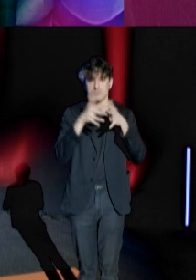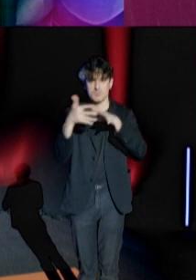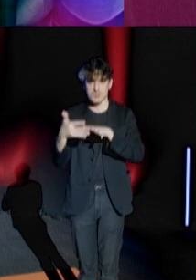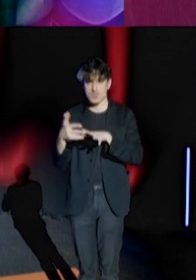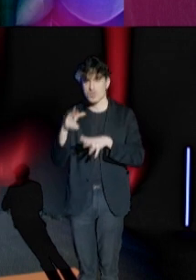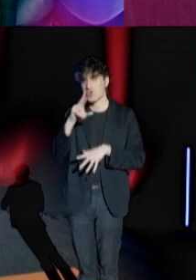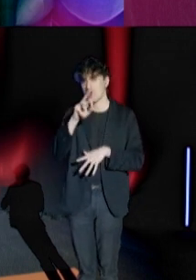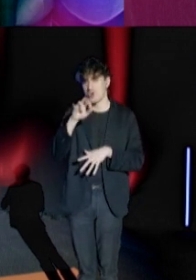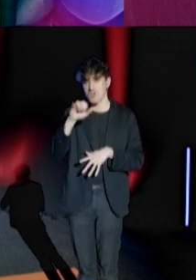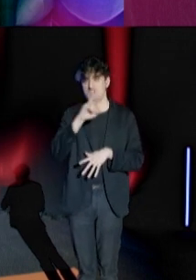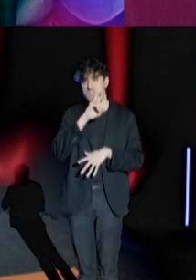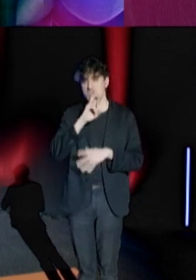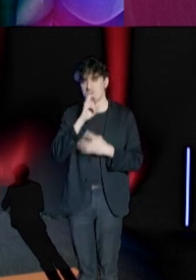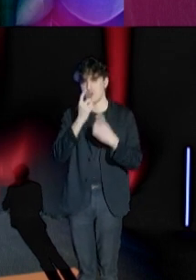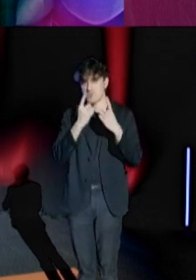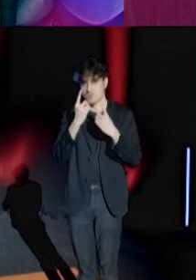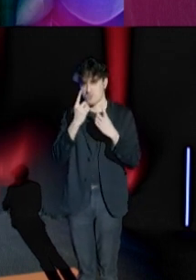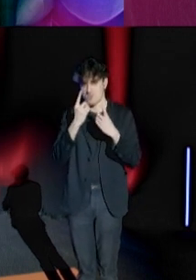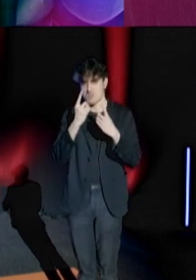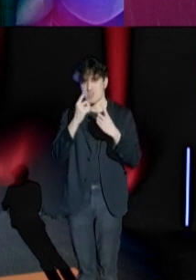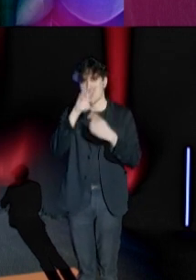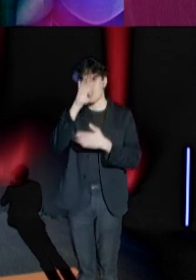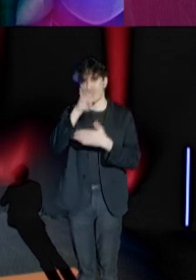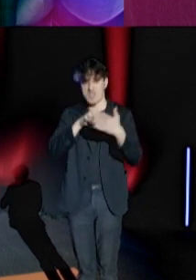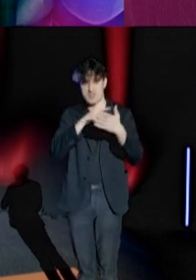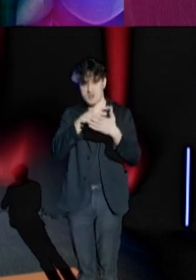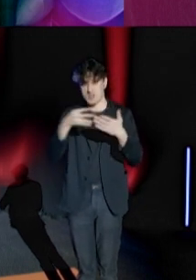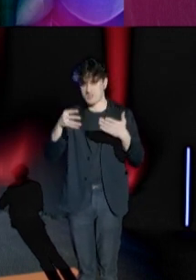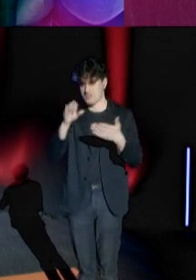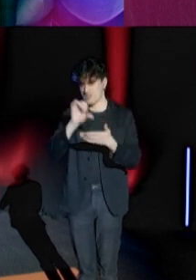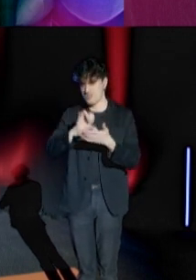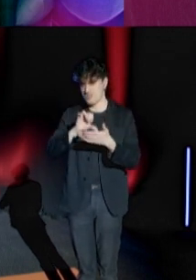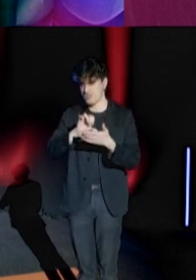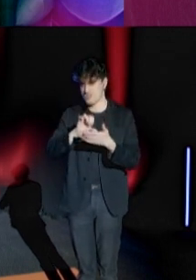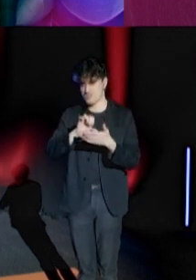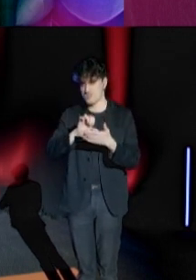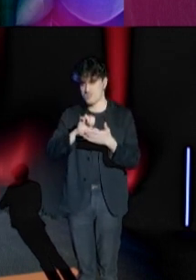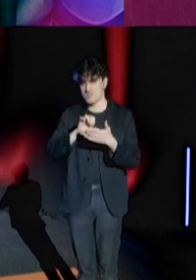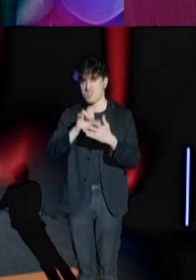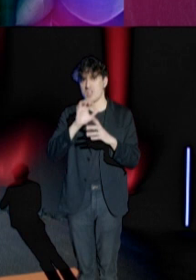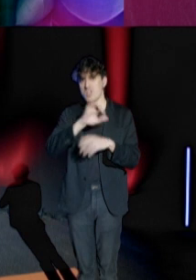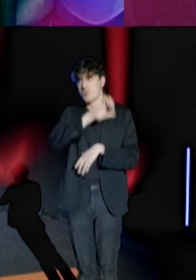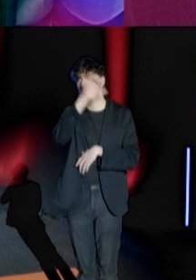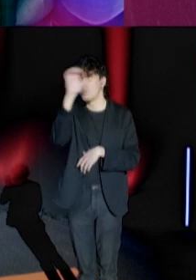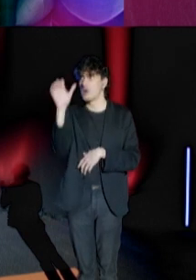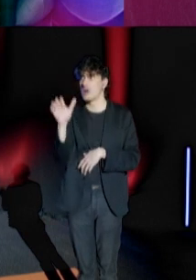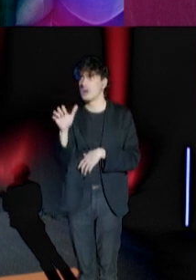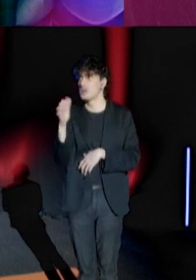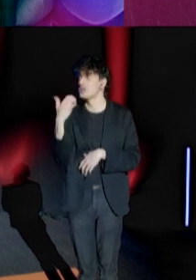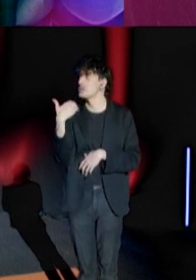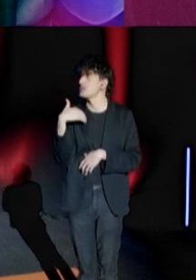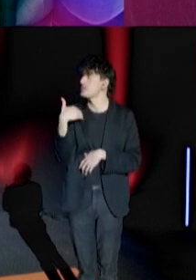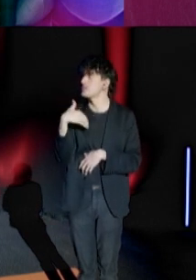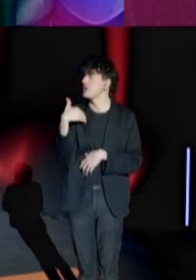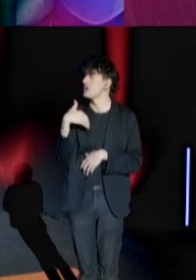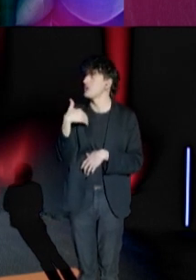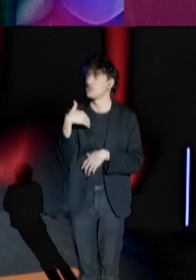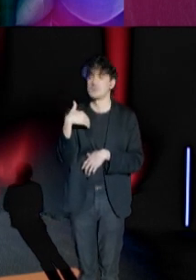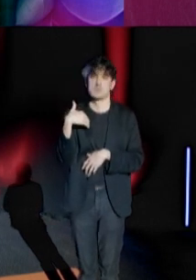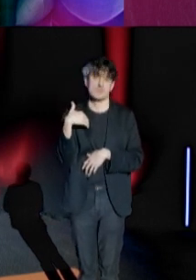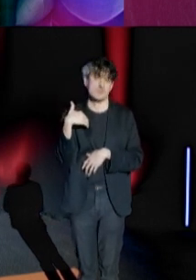Roy en el centro tenéis una tabla con varios casos de Europa están agregados son decenas de